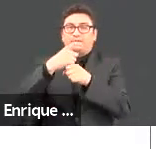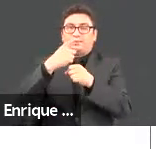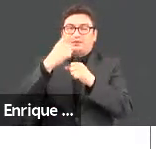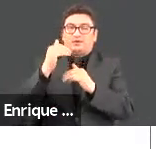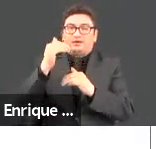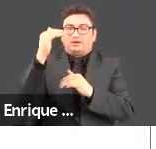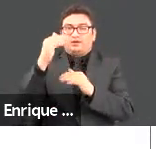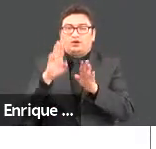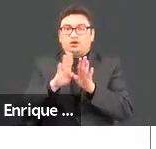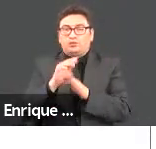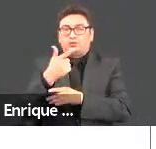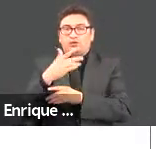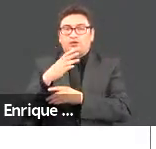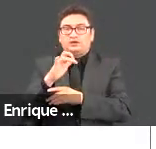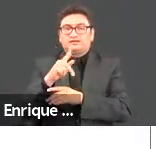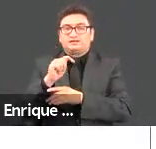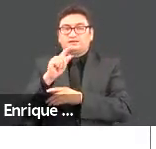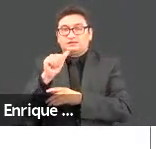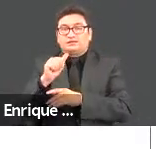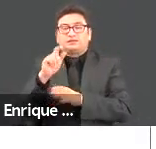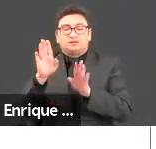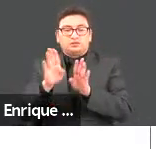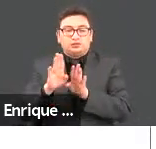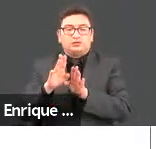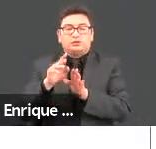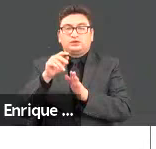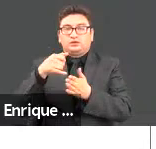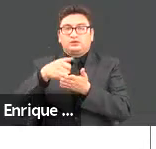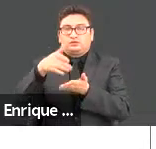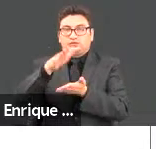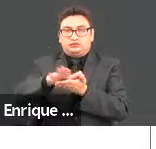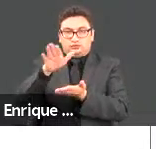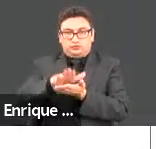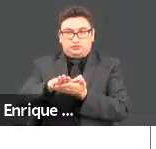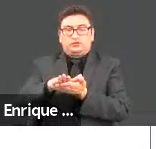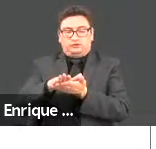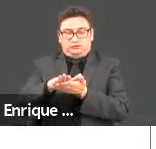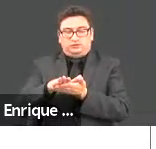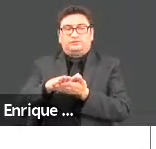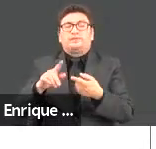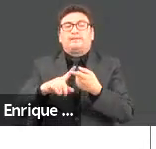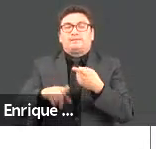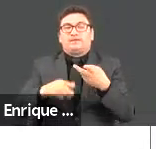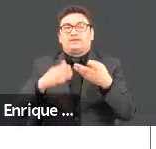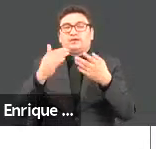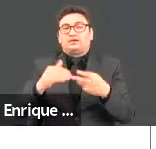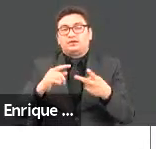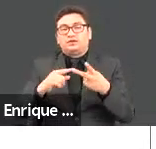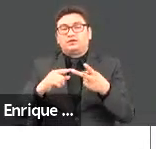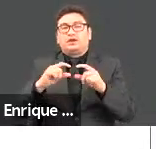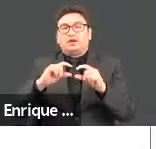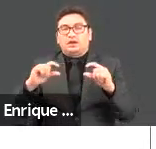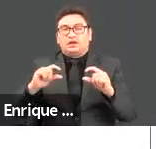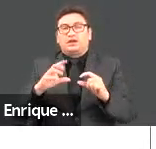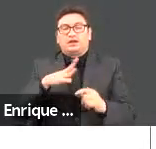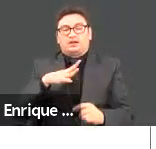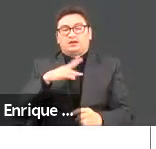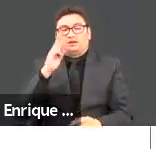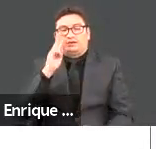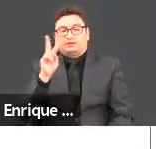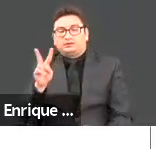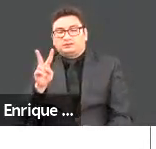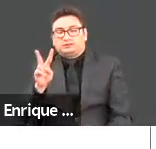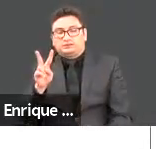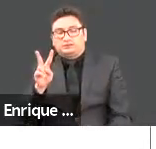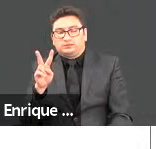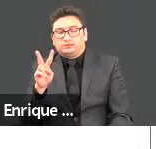se veía la Gaceta en un formato físico, impreso, y en la parte inferior vemos cómo se